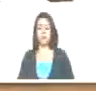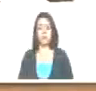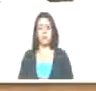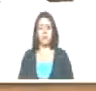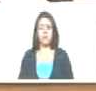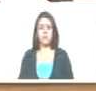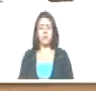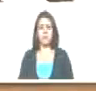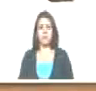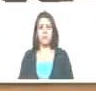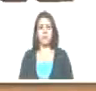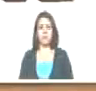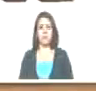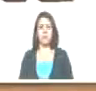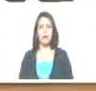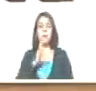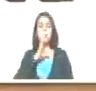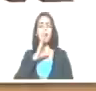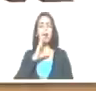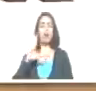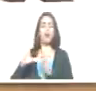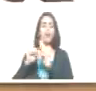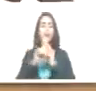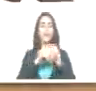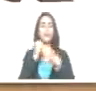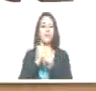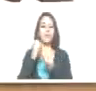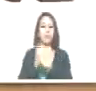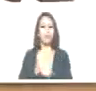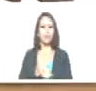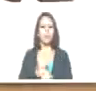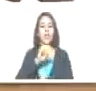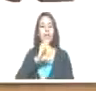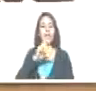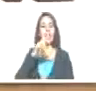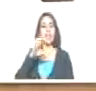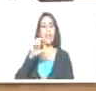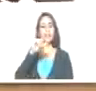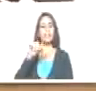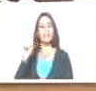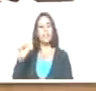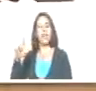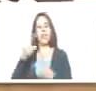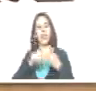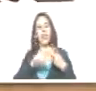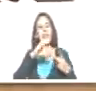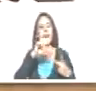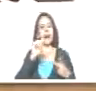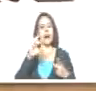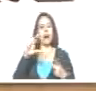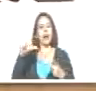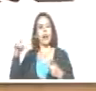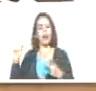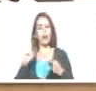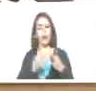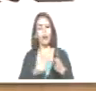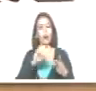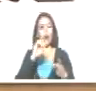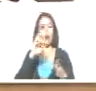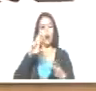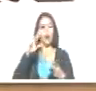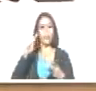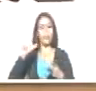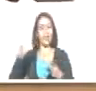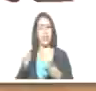El robo en el Banco de los Trabajadores, Eleazar Pinto, Carlos Andrés Pérez, Carlos Ortega,